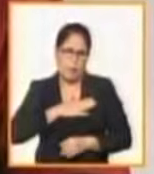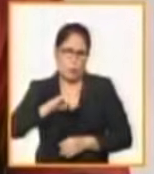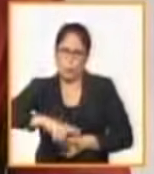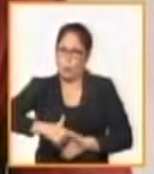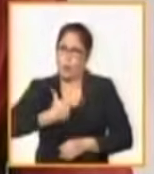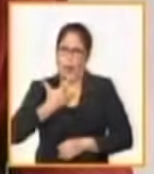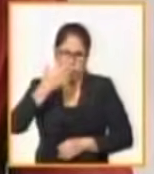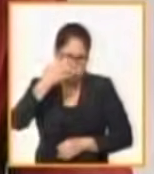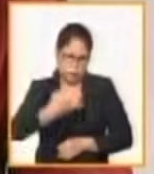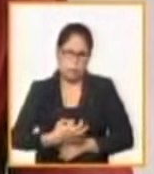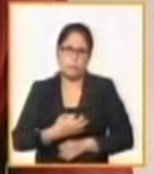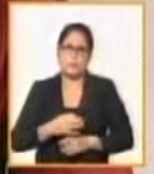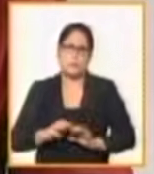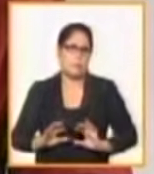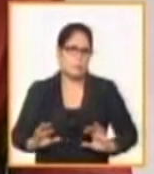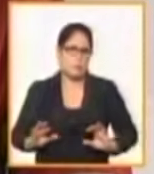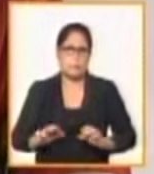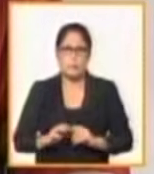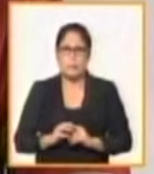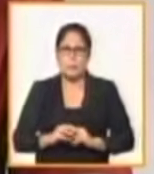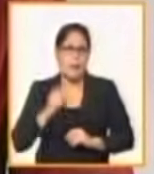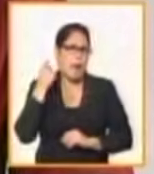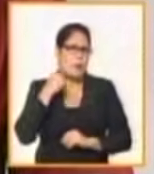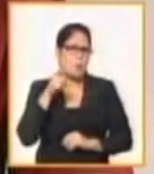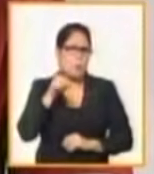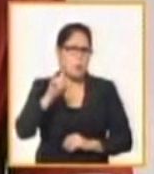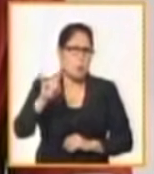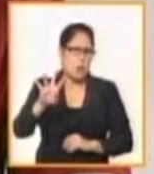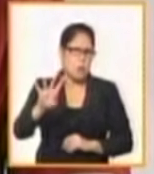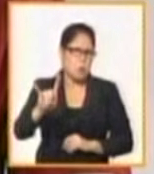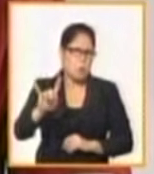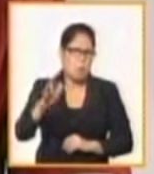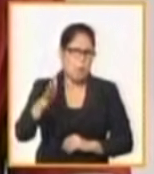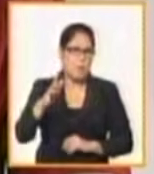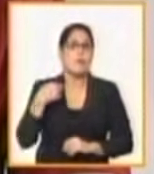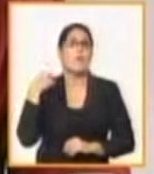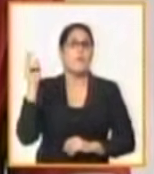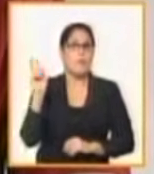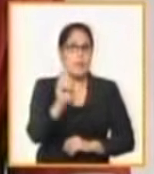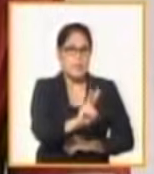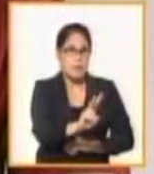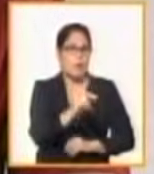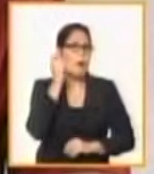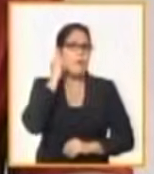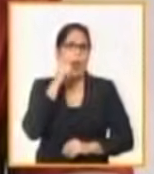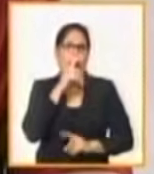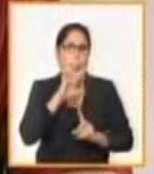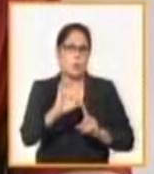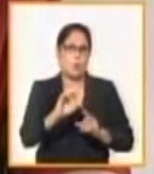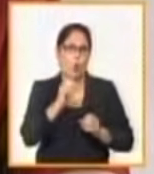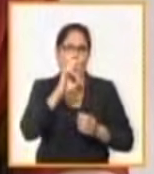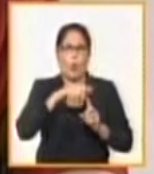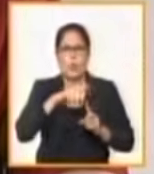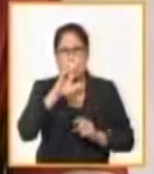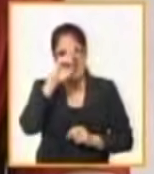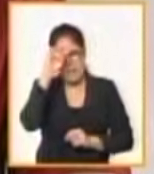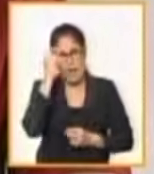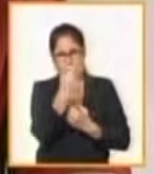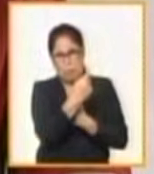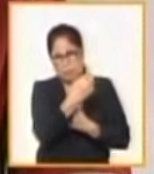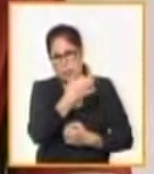él era un intelectual. En el año 49, él visitó a don Fernando Ortiz, y eso me lo contó a mí don